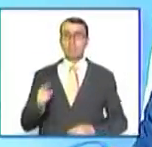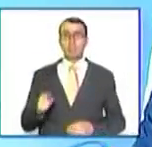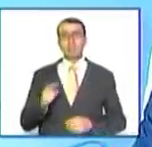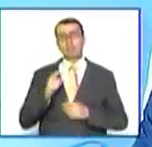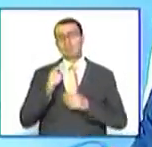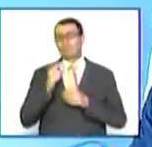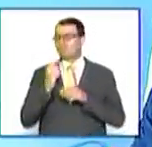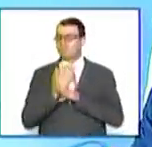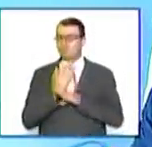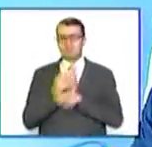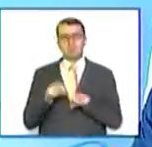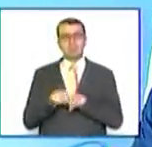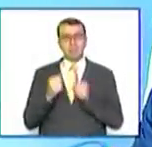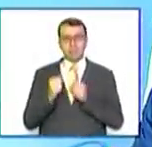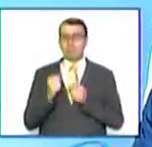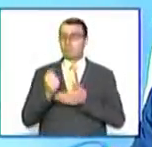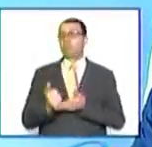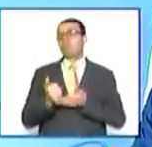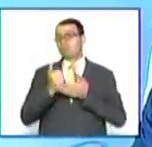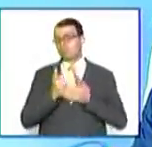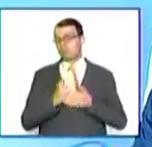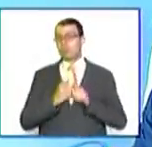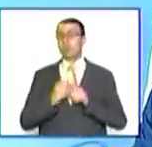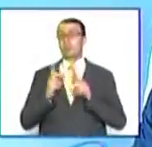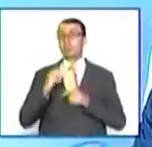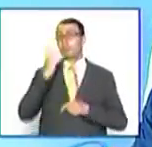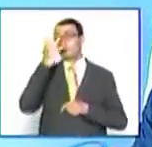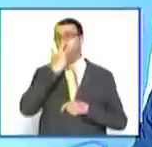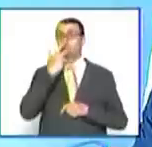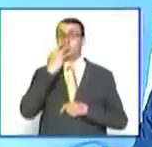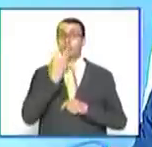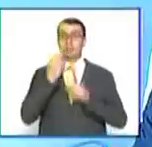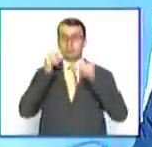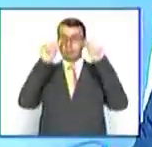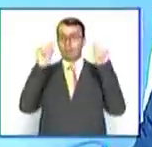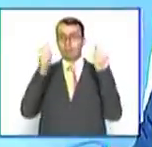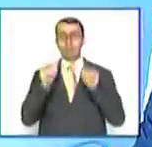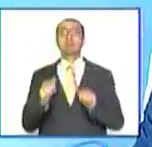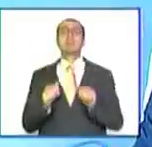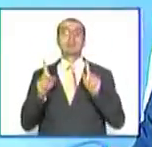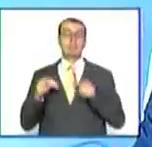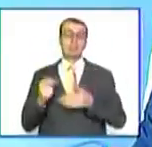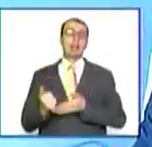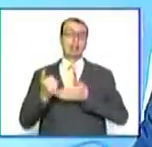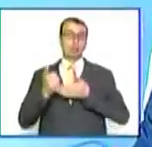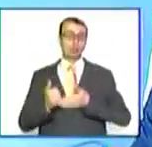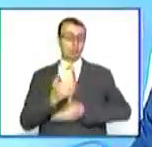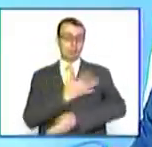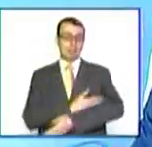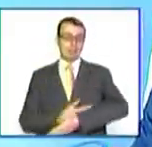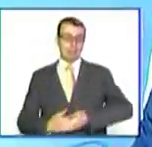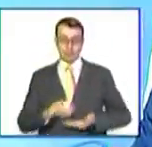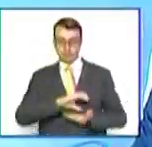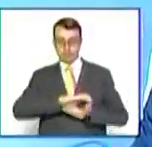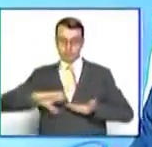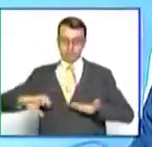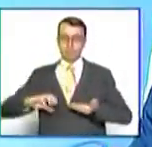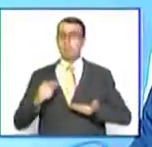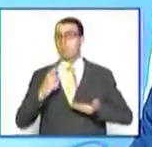esa gran posibilidad, aún en el campo de la estética. Por eso hoy estaré compartiendo este espacio con el